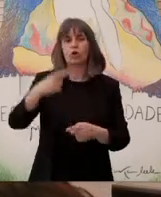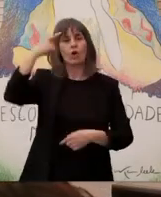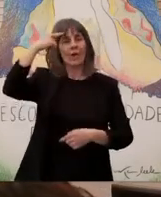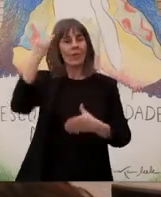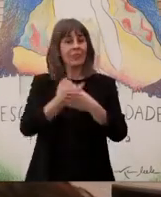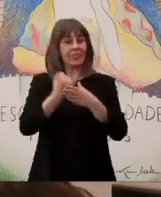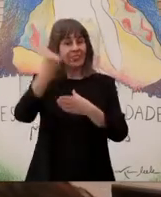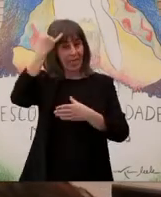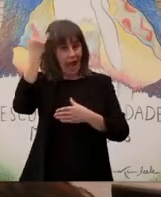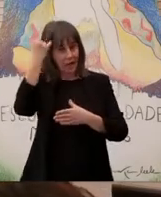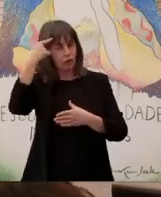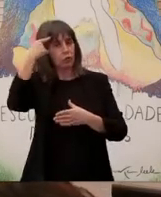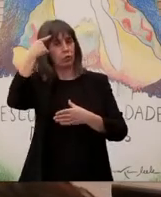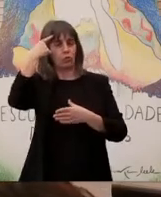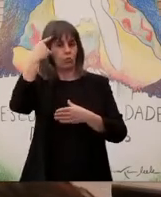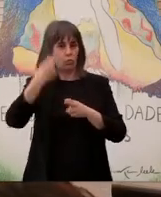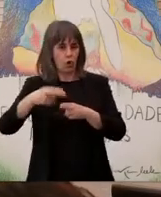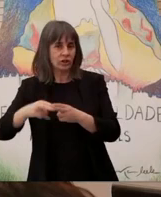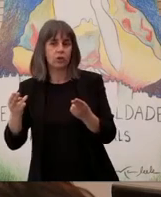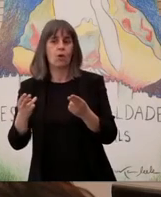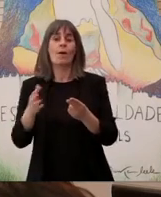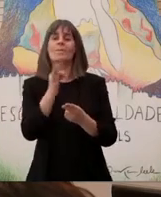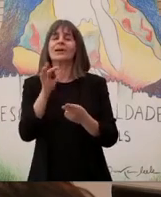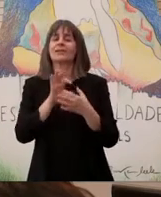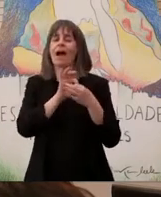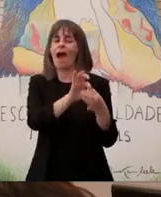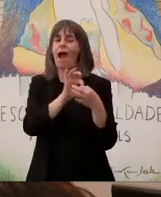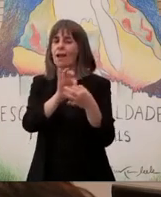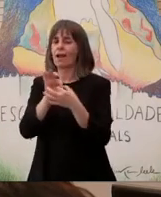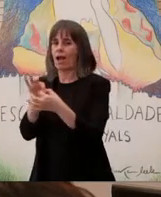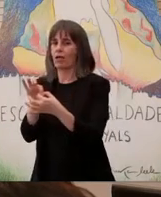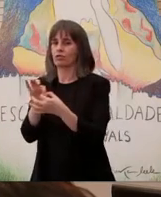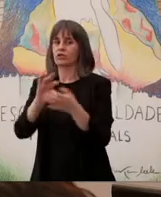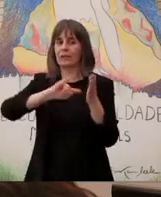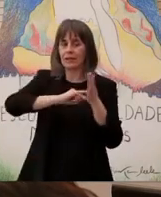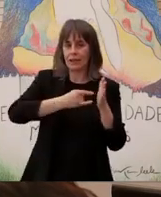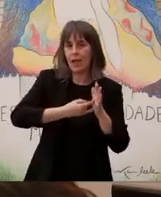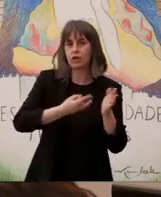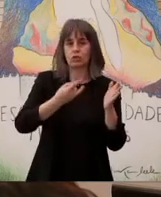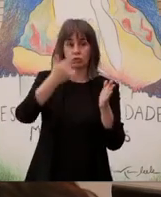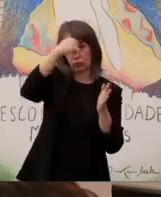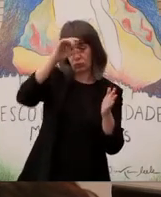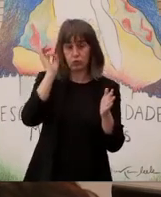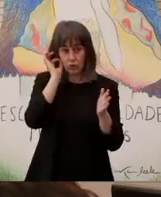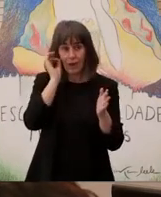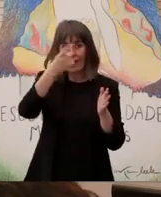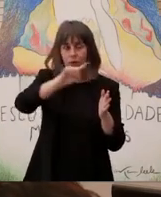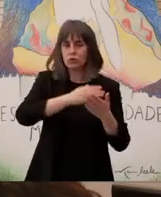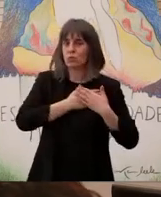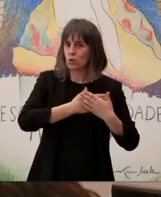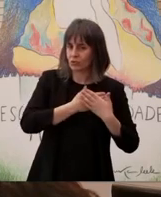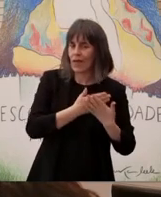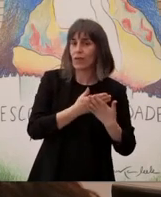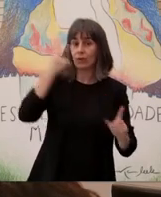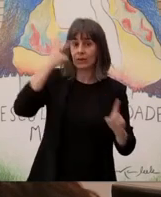sino que necesitamos aliados técnicos y técnicas con bondad para teniendo datos sobre